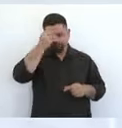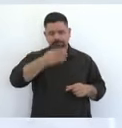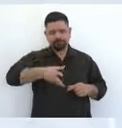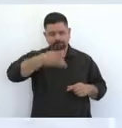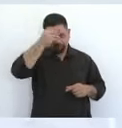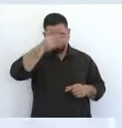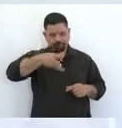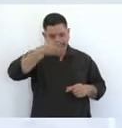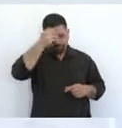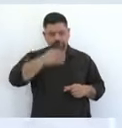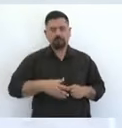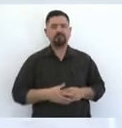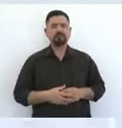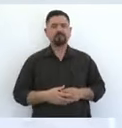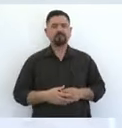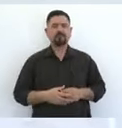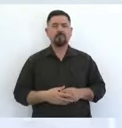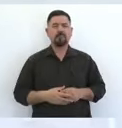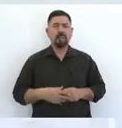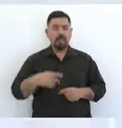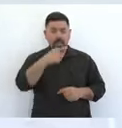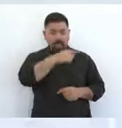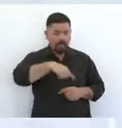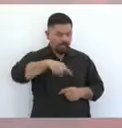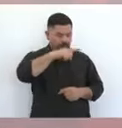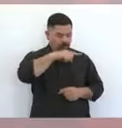que no sean